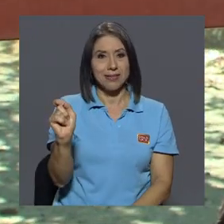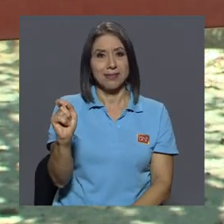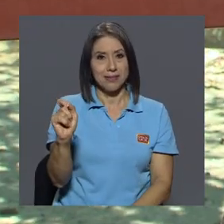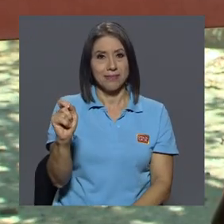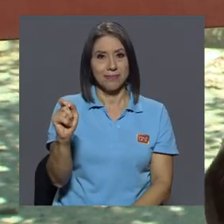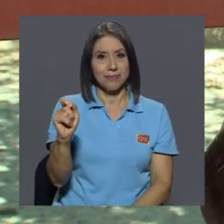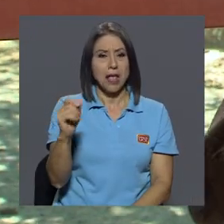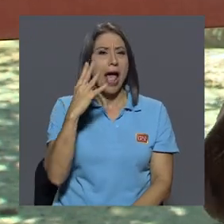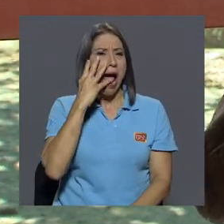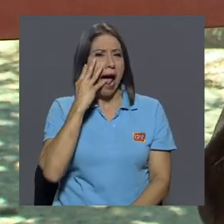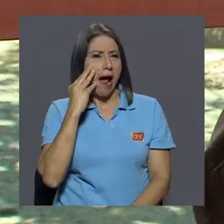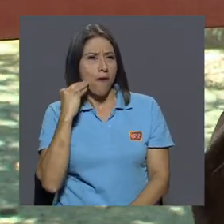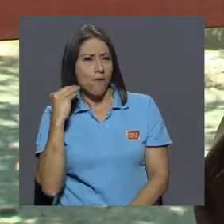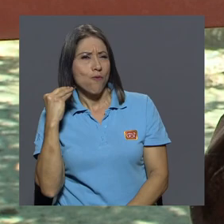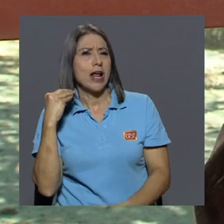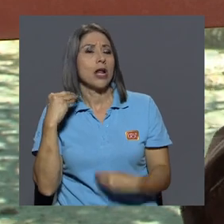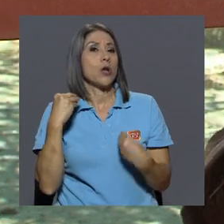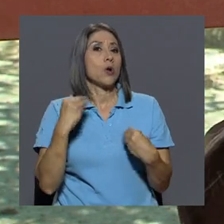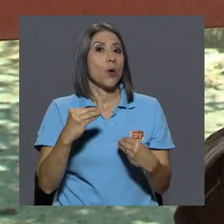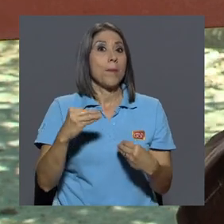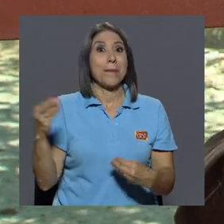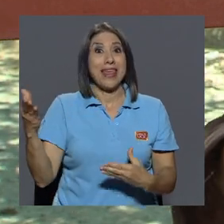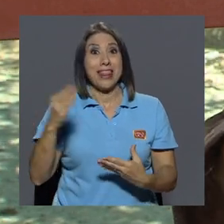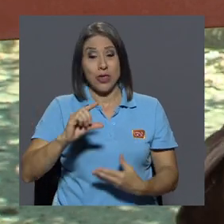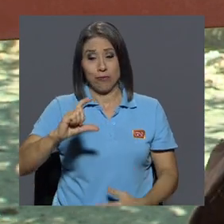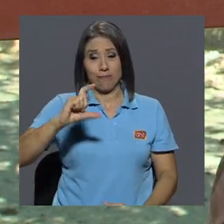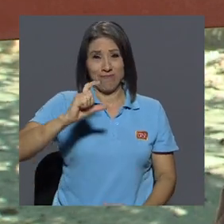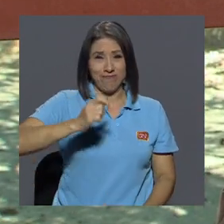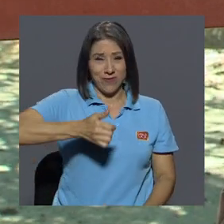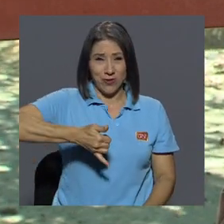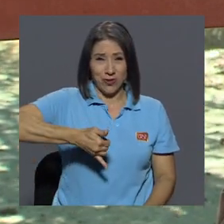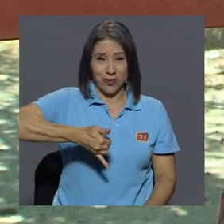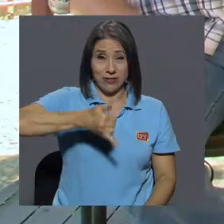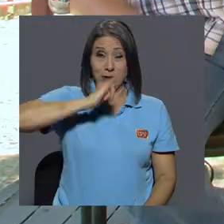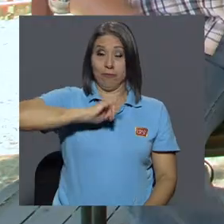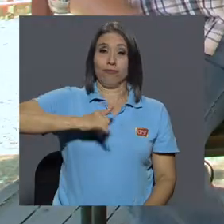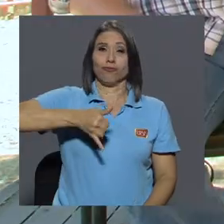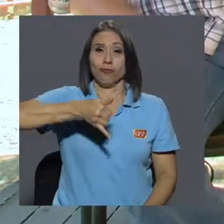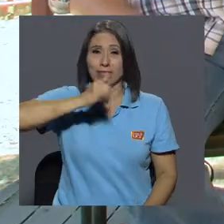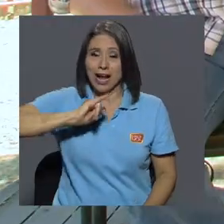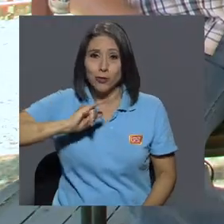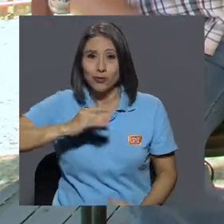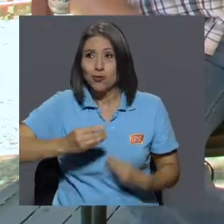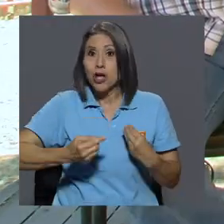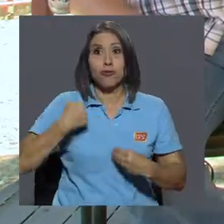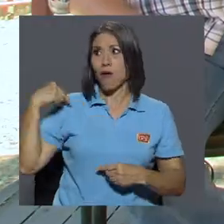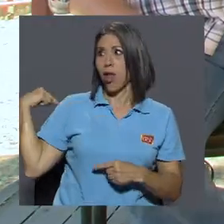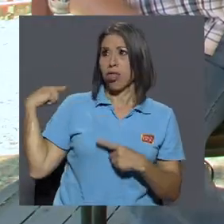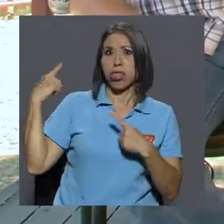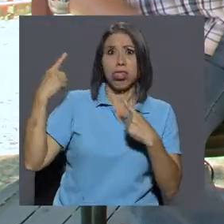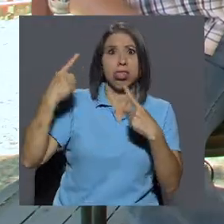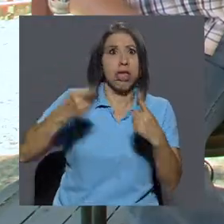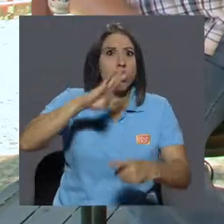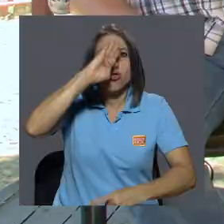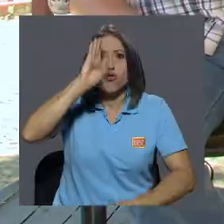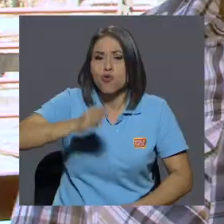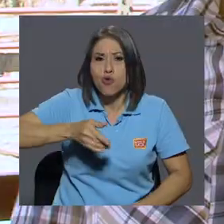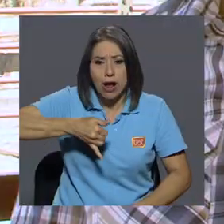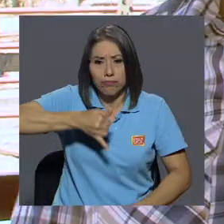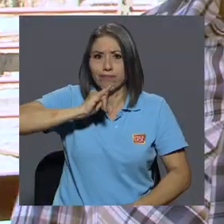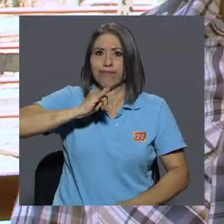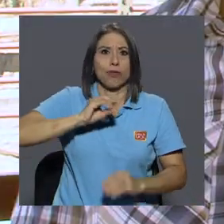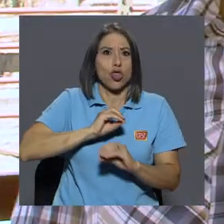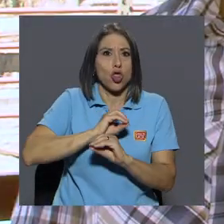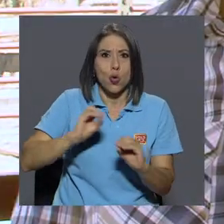pasó y me metió 2 cachimbazos, o sea, 2 tragos de copa llena. Yo no me había tomado un trago todavía.